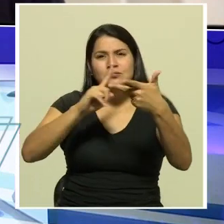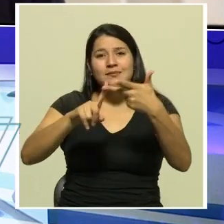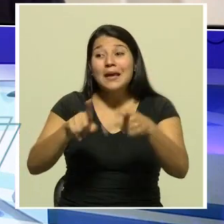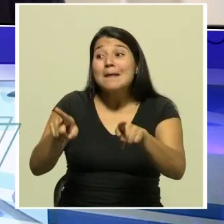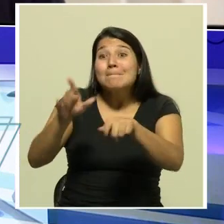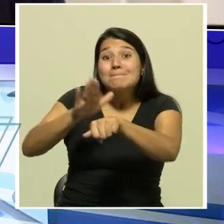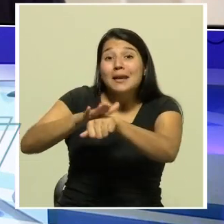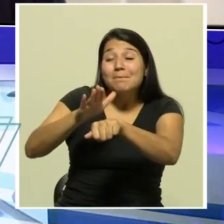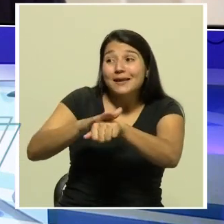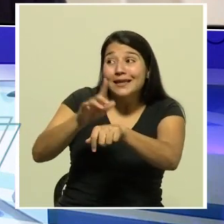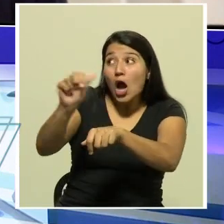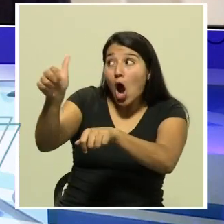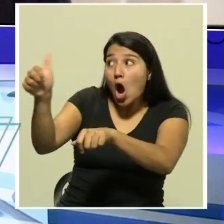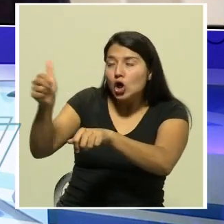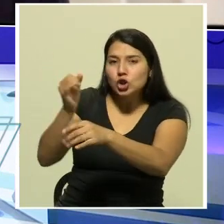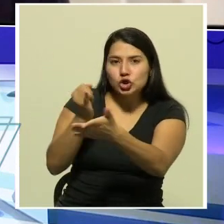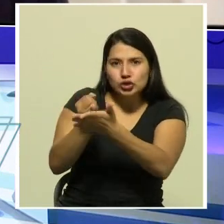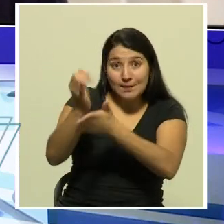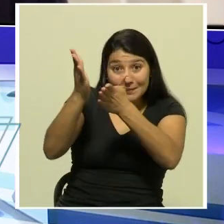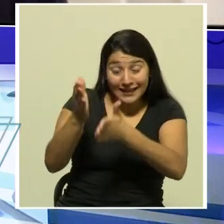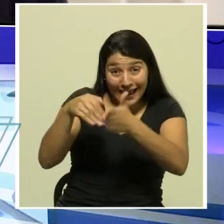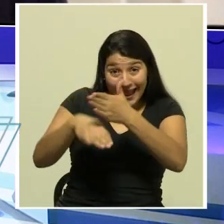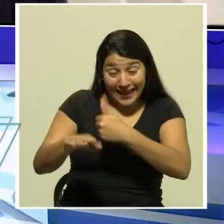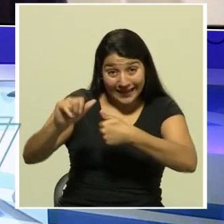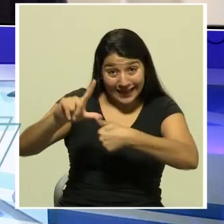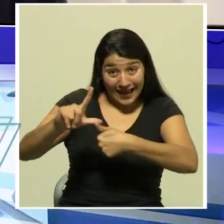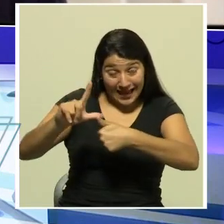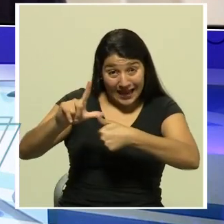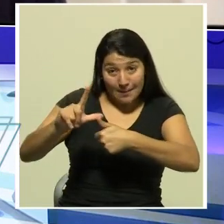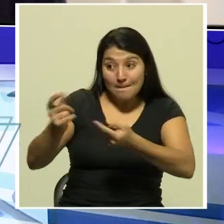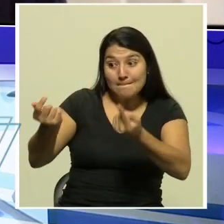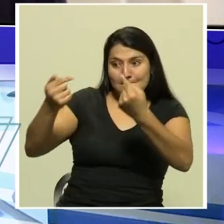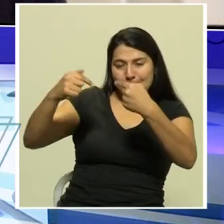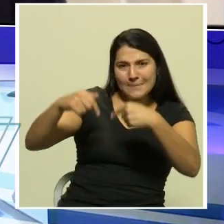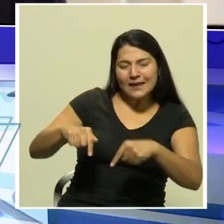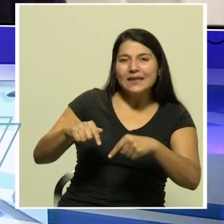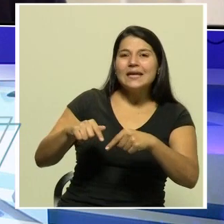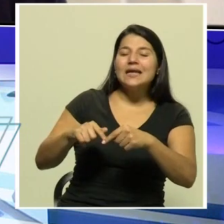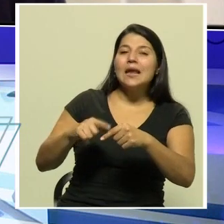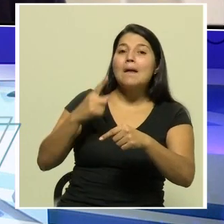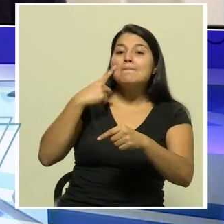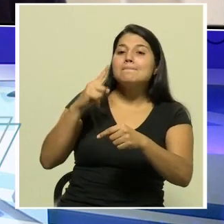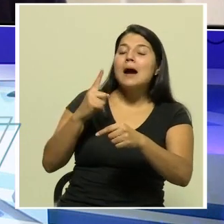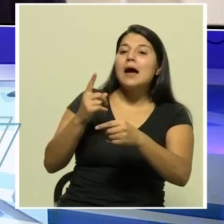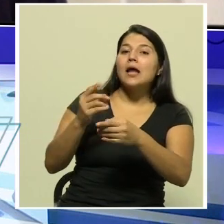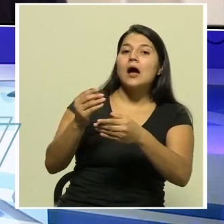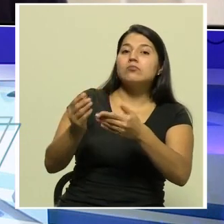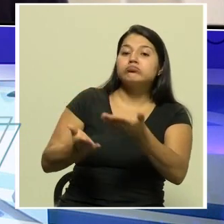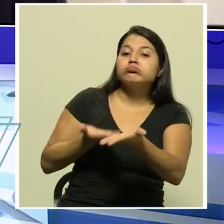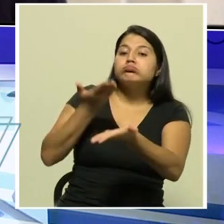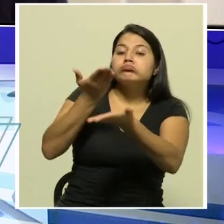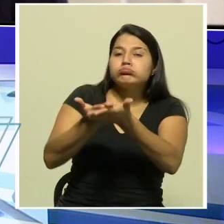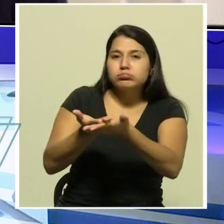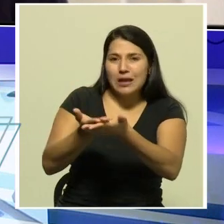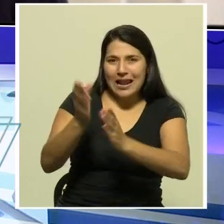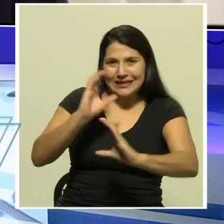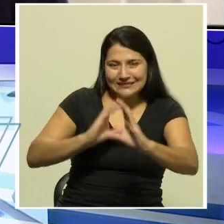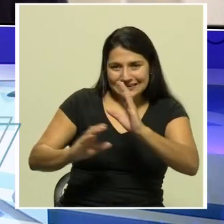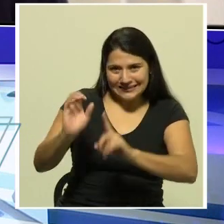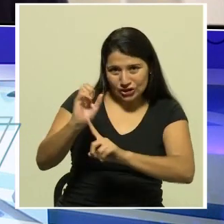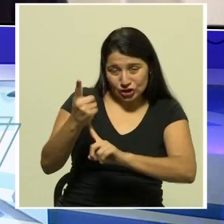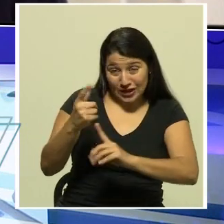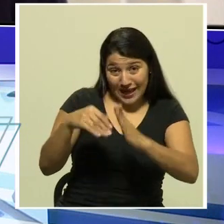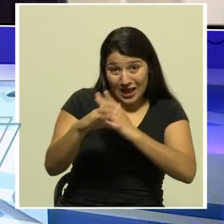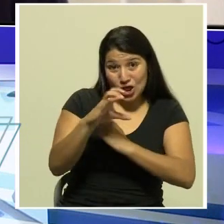de otros países de América Latina venir a aportar a las ciencias sociales desde Costa Rica en distintos espacios universitarios